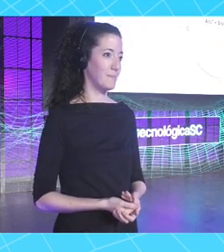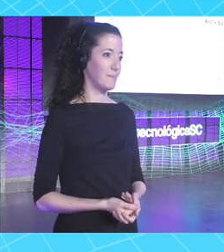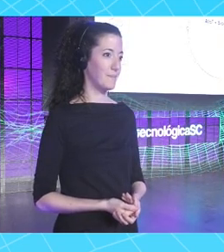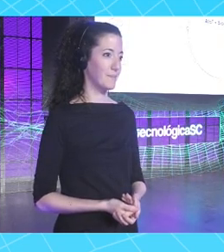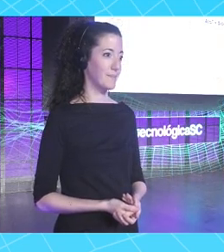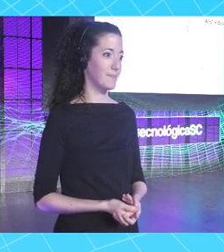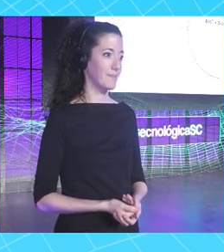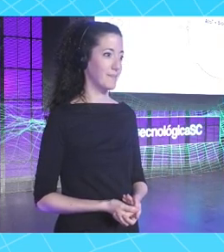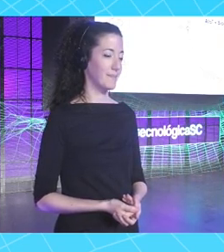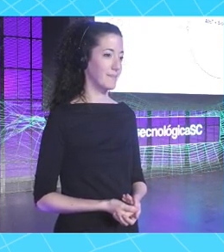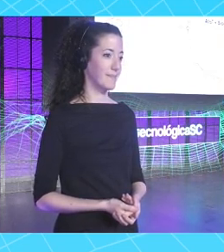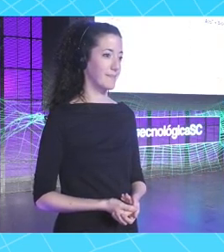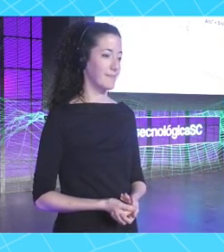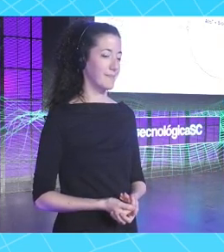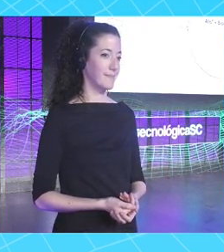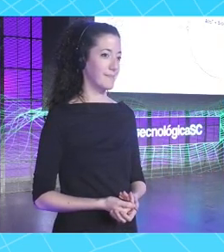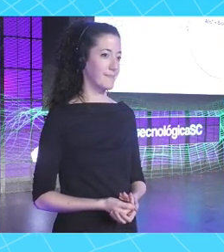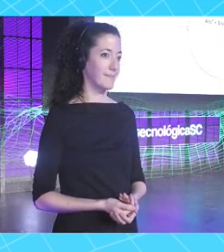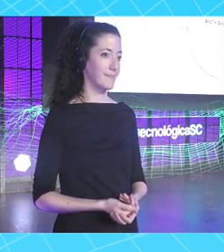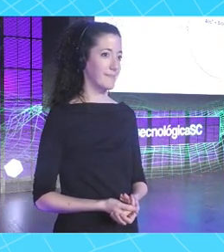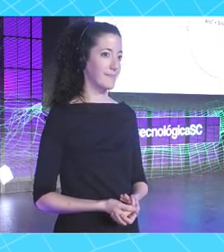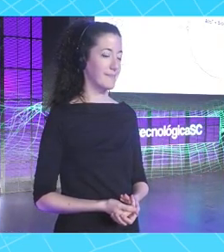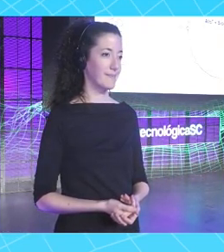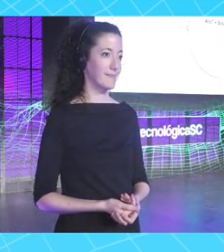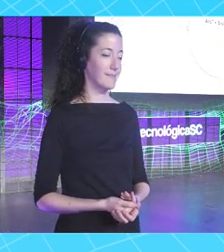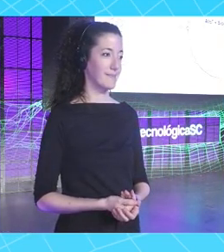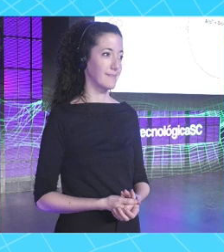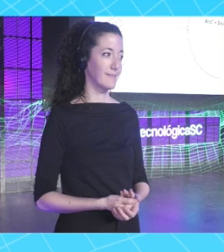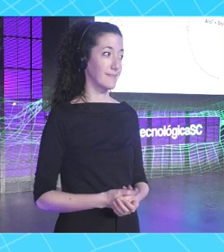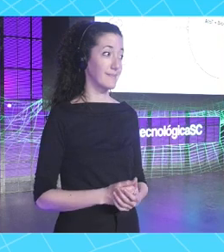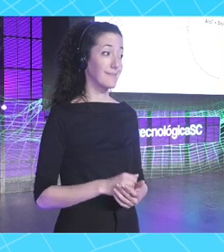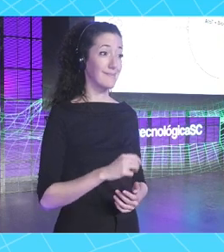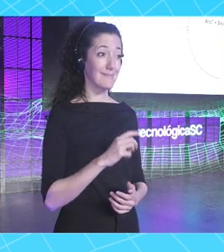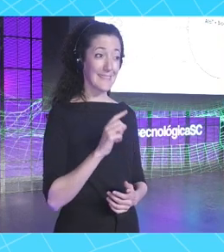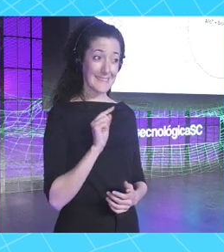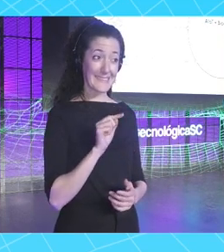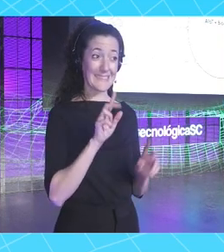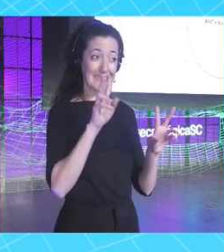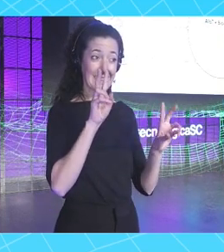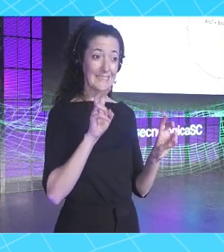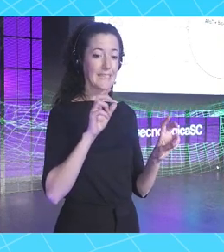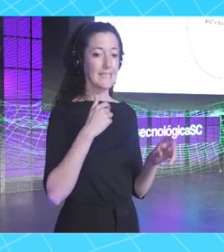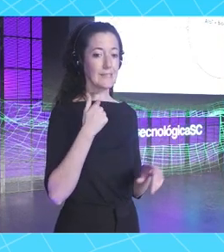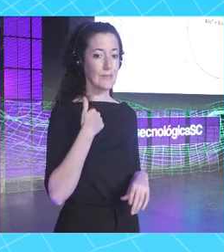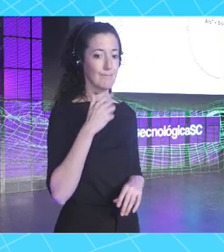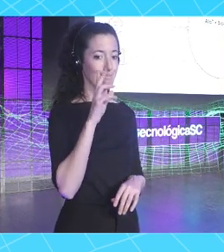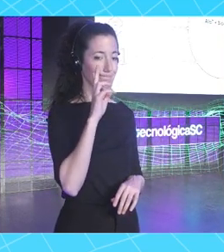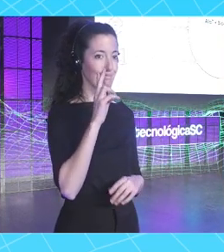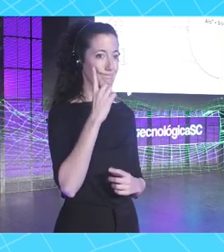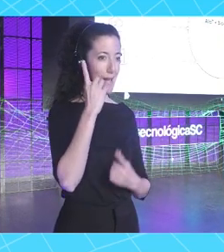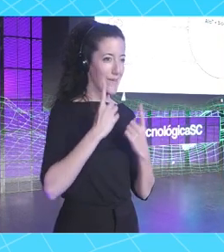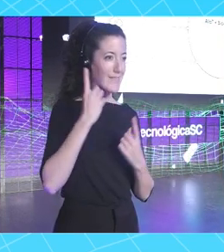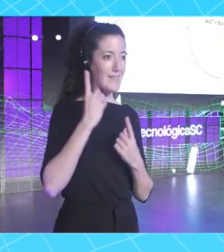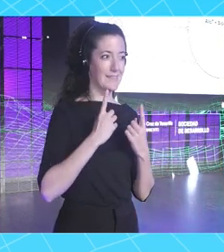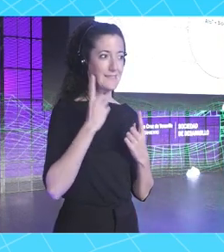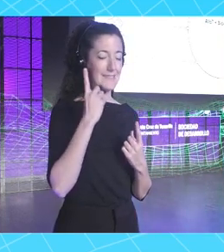la trampa en la que en la que yo veo que a veces vamos a caer en la